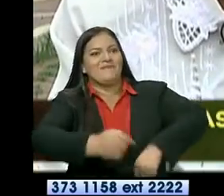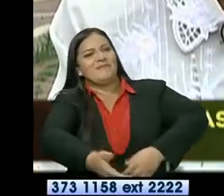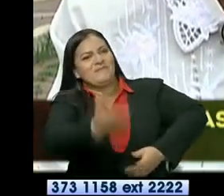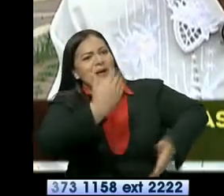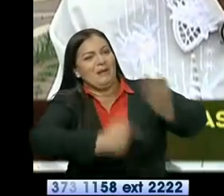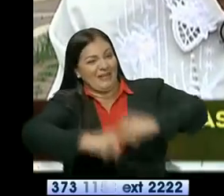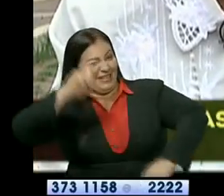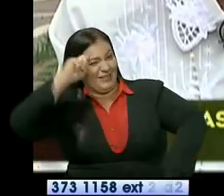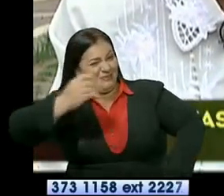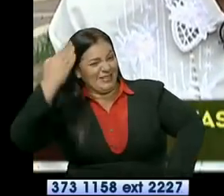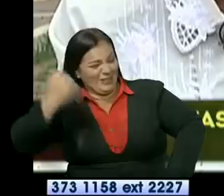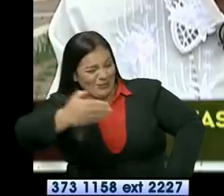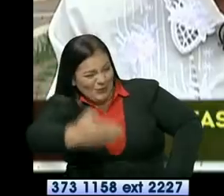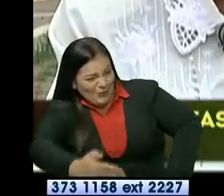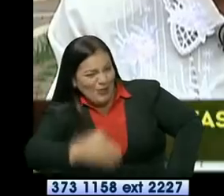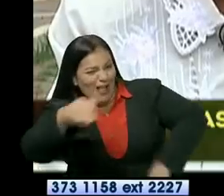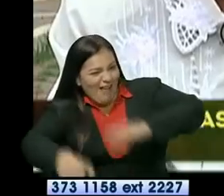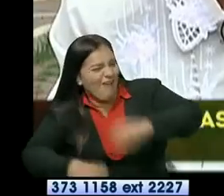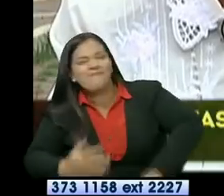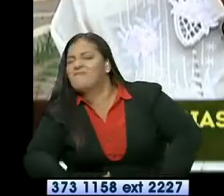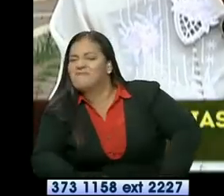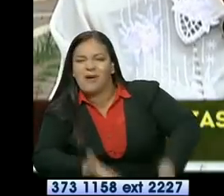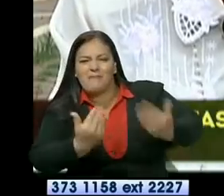nadando hasta abajo,